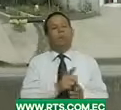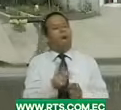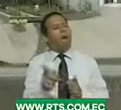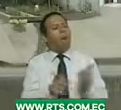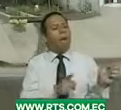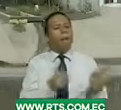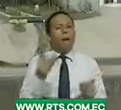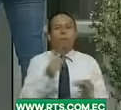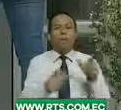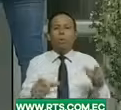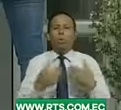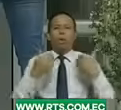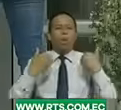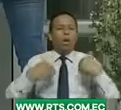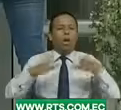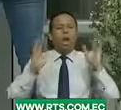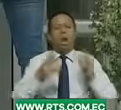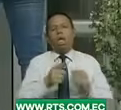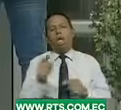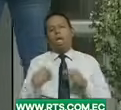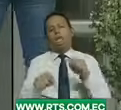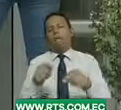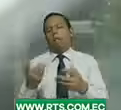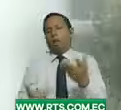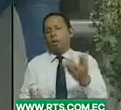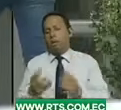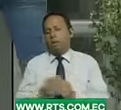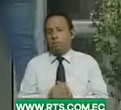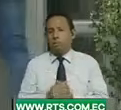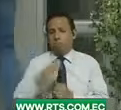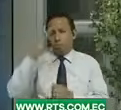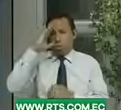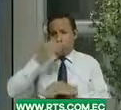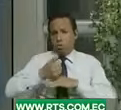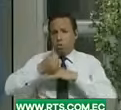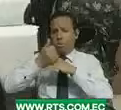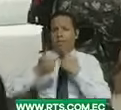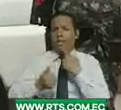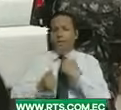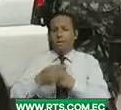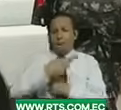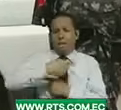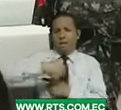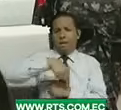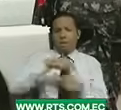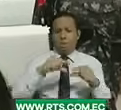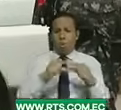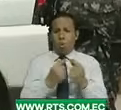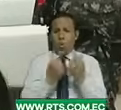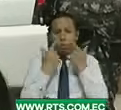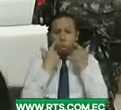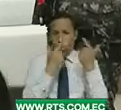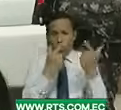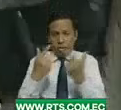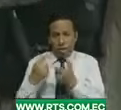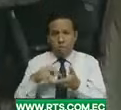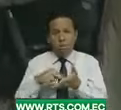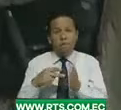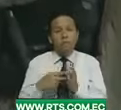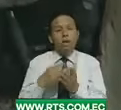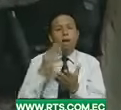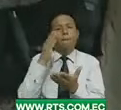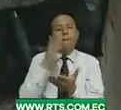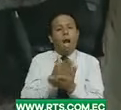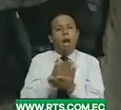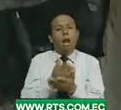en los sectores de aquí aledaños. La autoridad policial resalta que la labor de las unidades preventivas han permitido reducir las